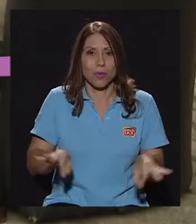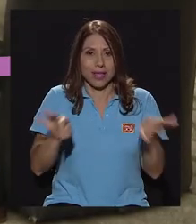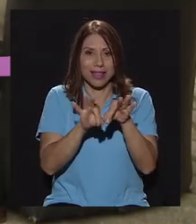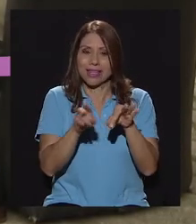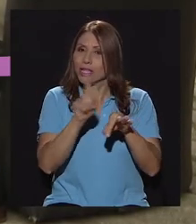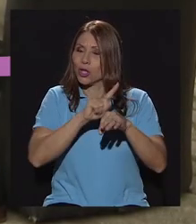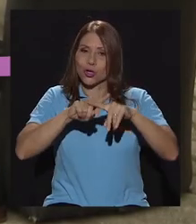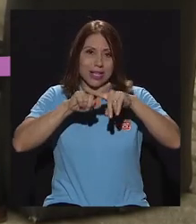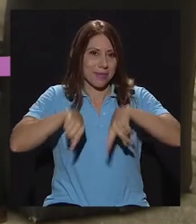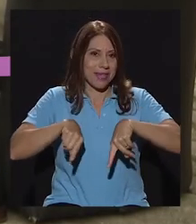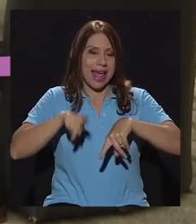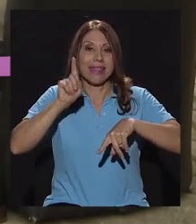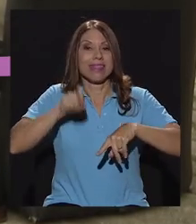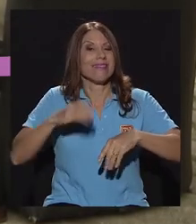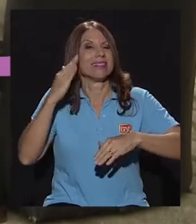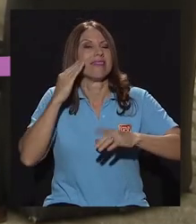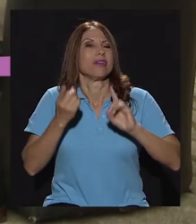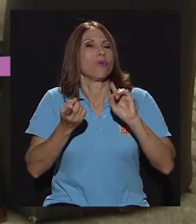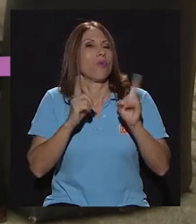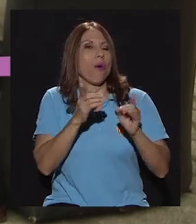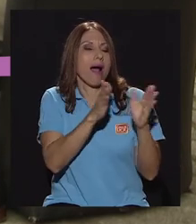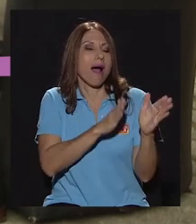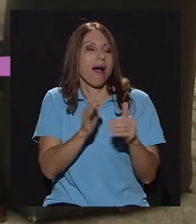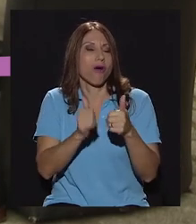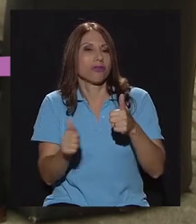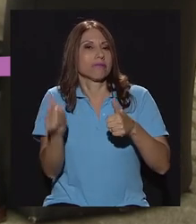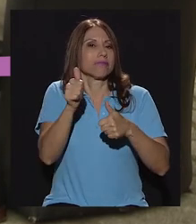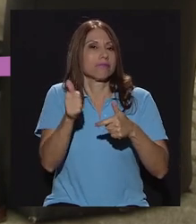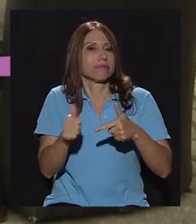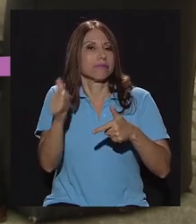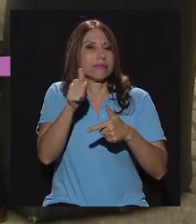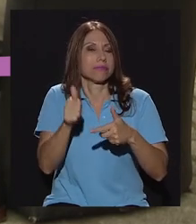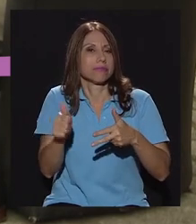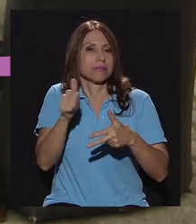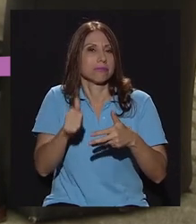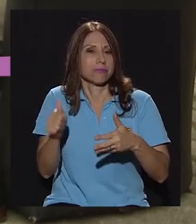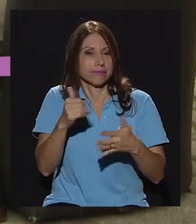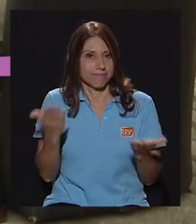se eliminan, sino que se titulan dentro de la alimentación.